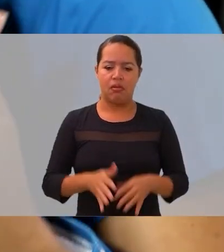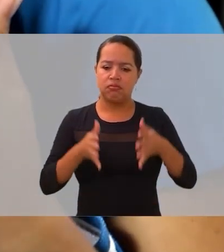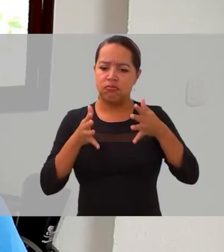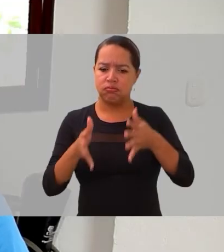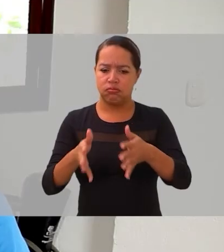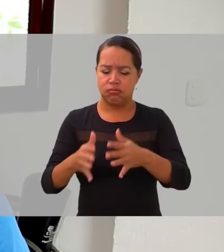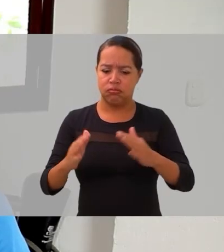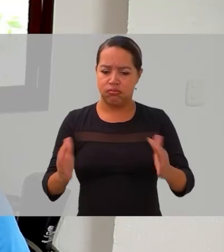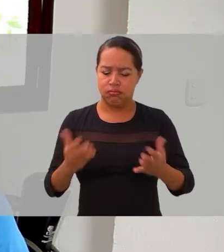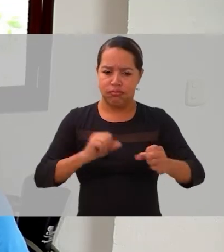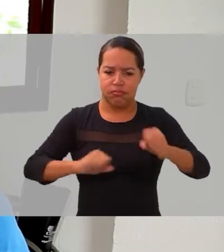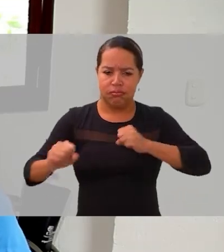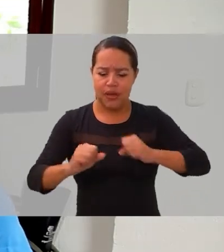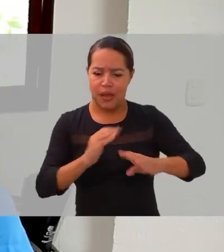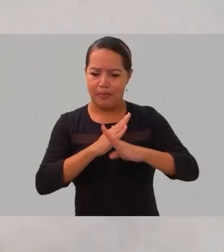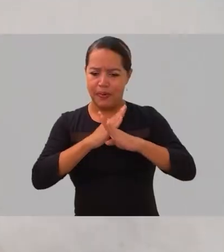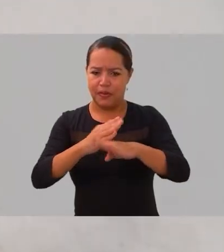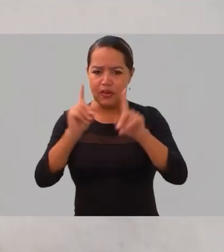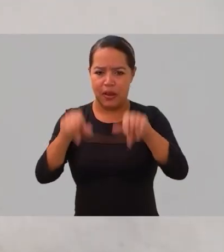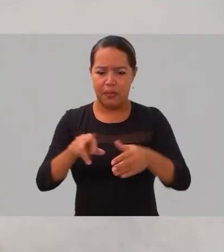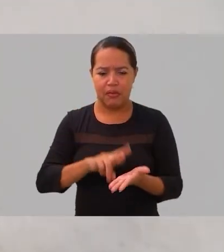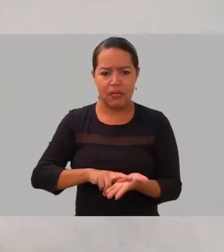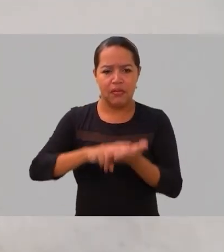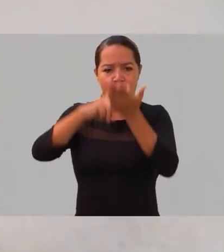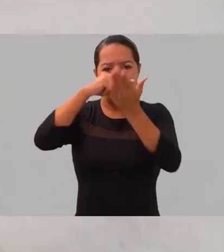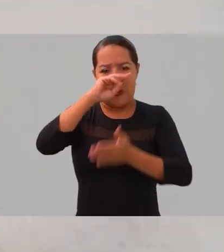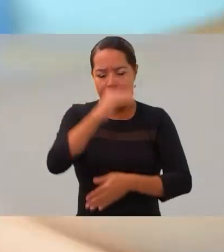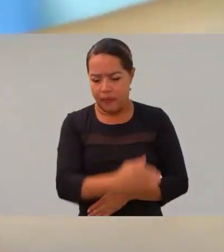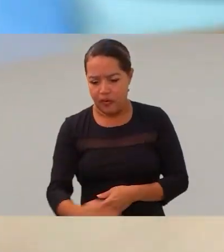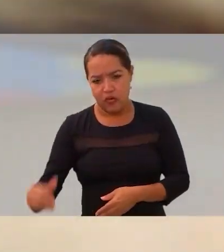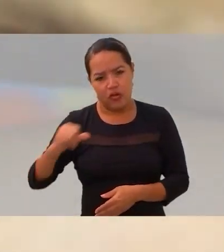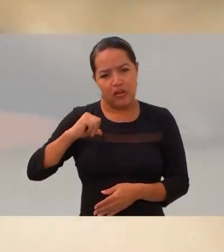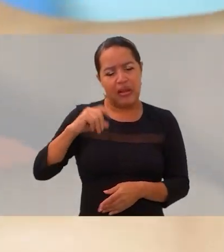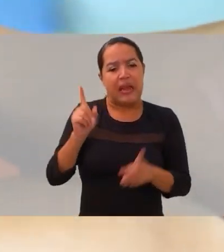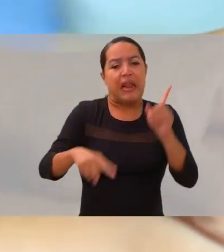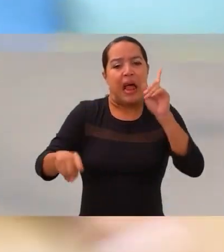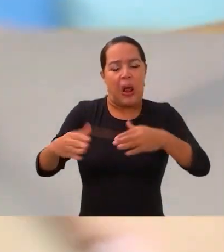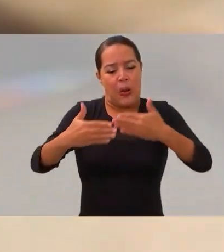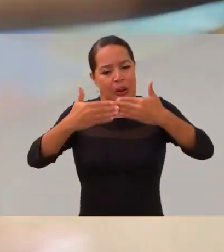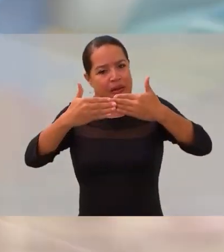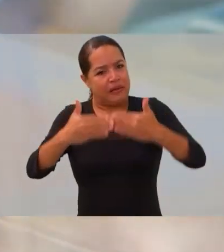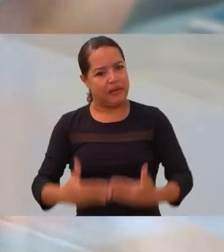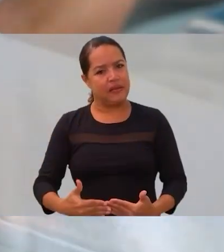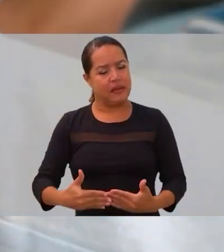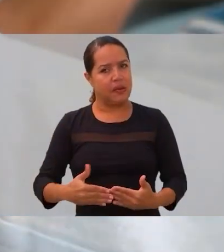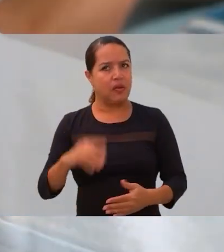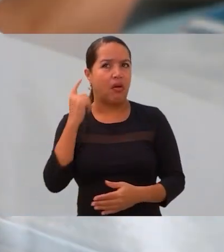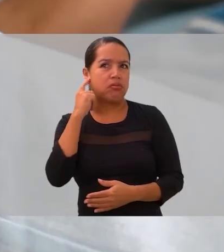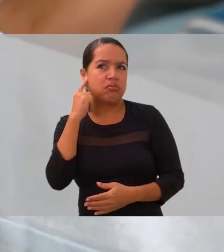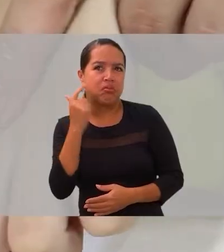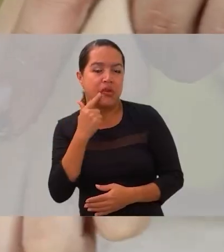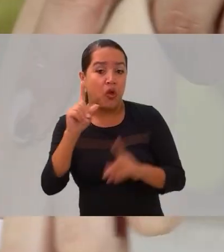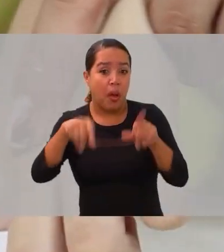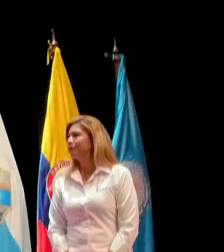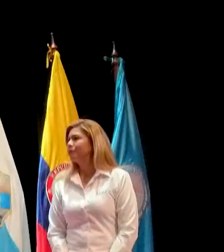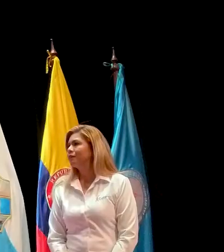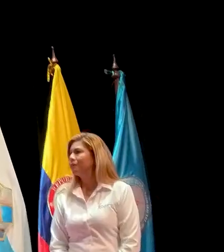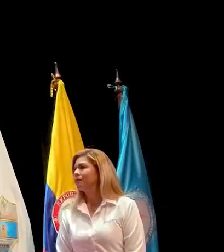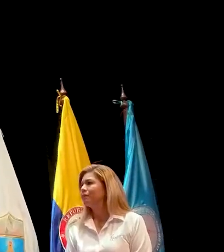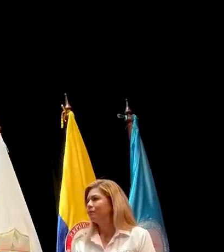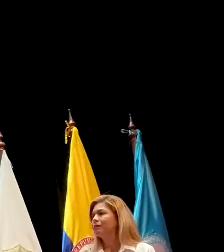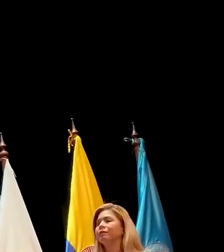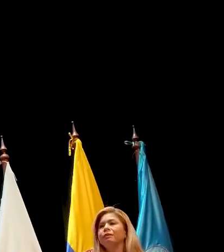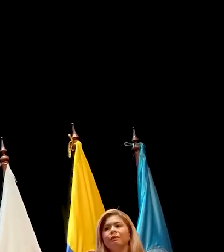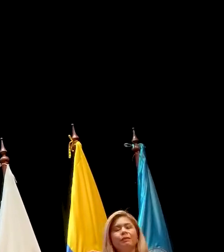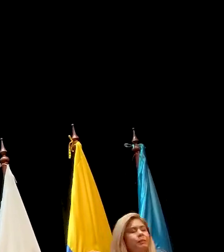Orienta y promueve acciones de prevención y rehabilitación de los menores que presentan deficiencias físicas, sensoriales o mentales.